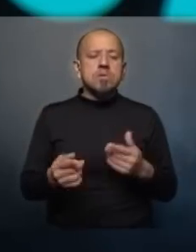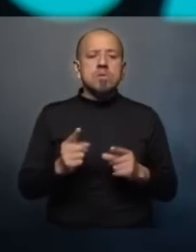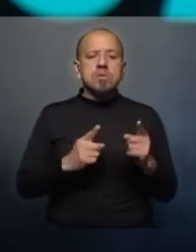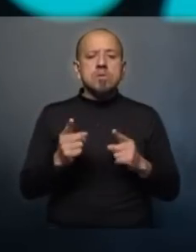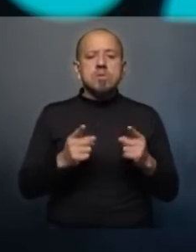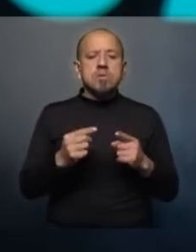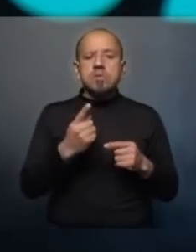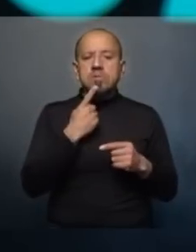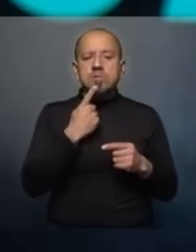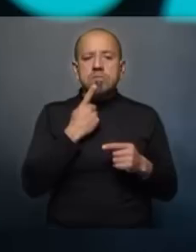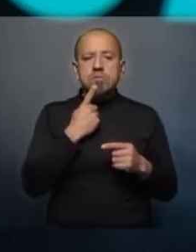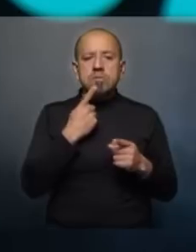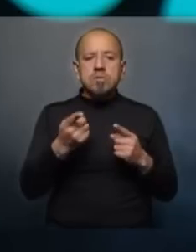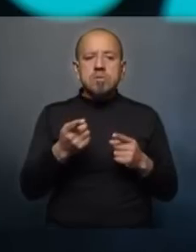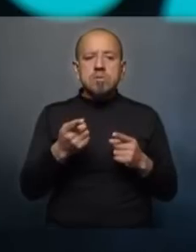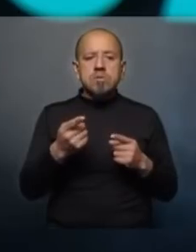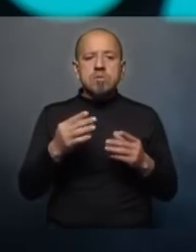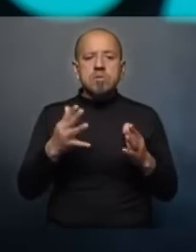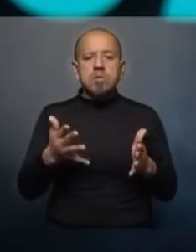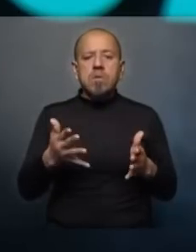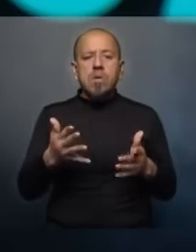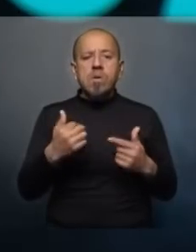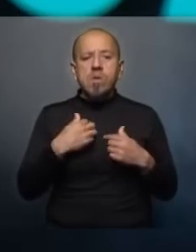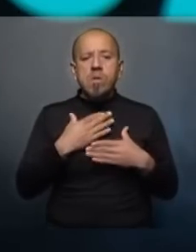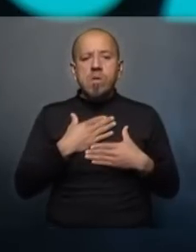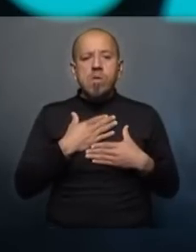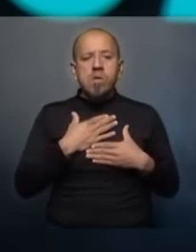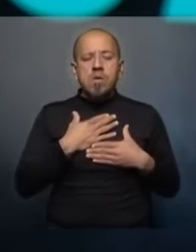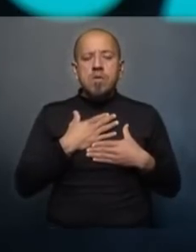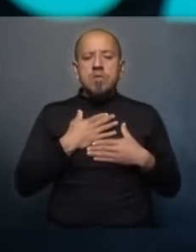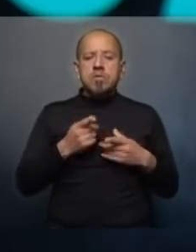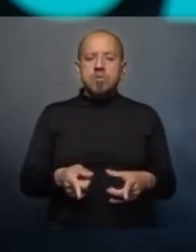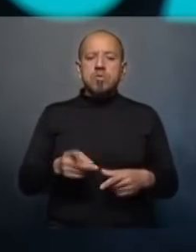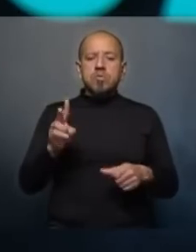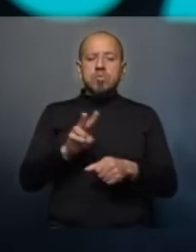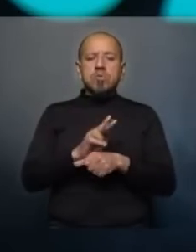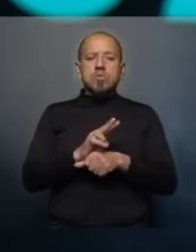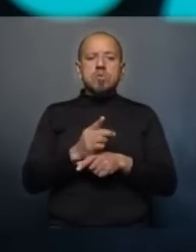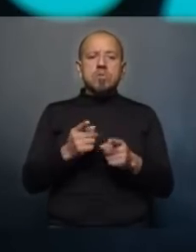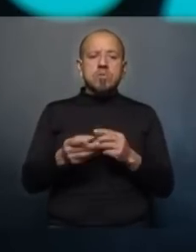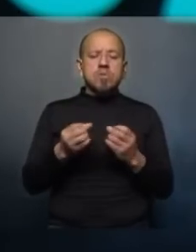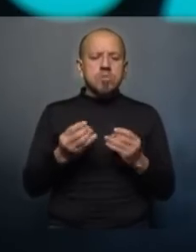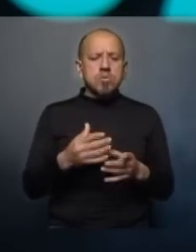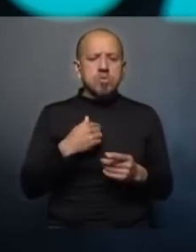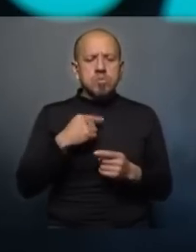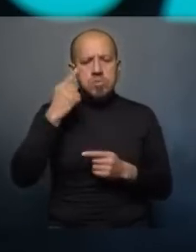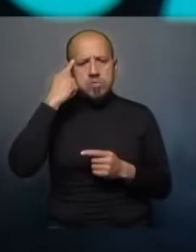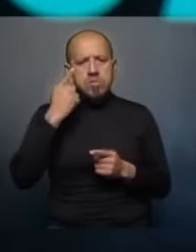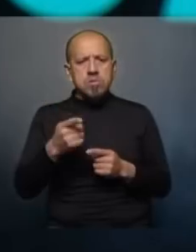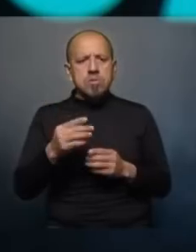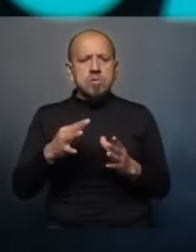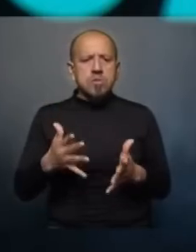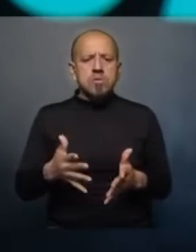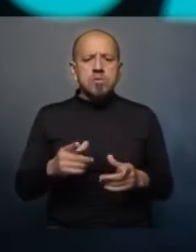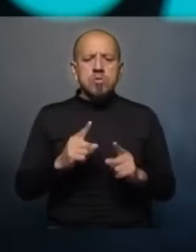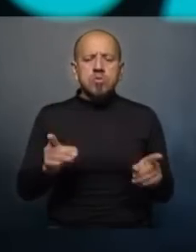político partidaria en la agrupación y es para nosotros un bien que cuidamos muy serios este porque entendemos que tiene que ver eh